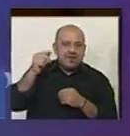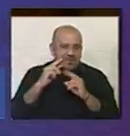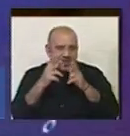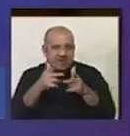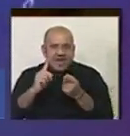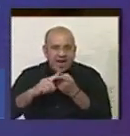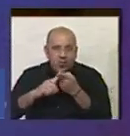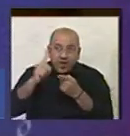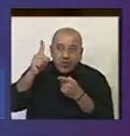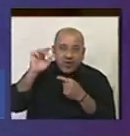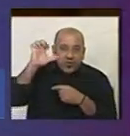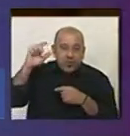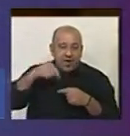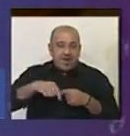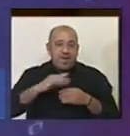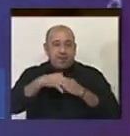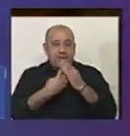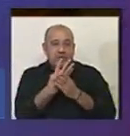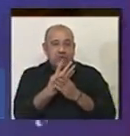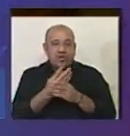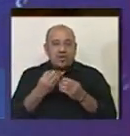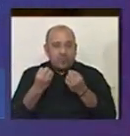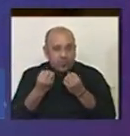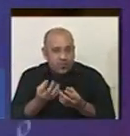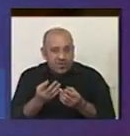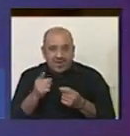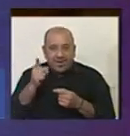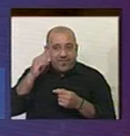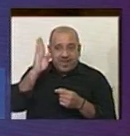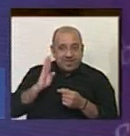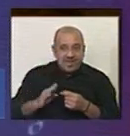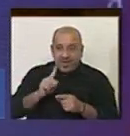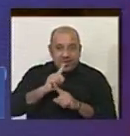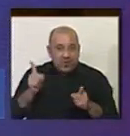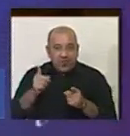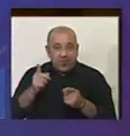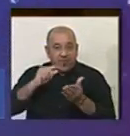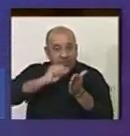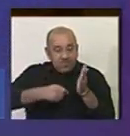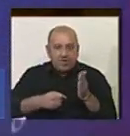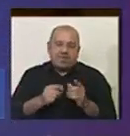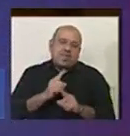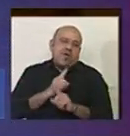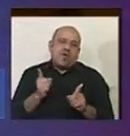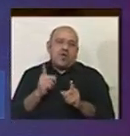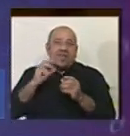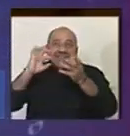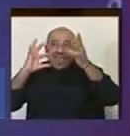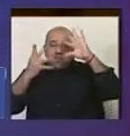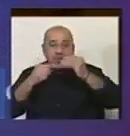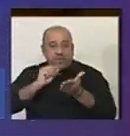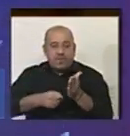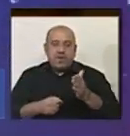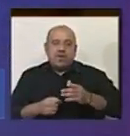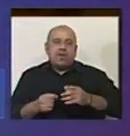Unión Europea-Mercosur no sale por una cuestión del acuerdo del pacto climático, porque en todo caso que se lo cobre